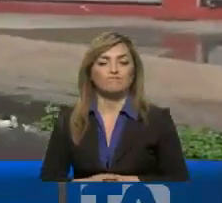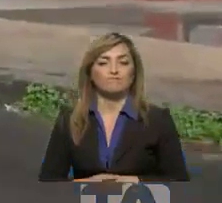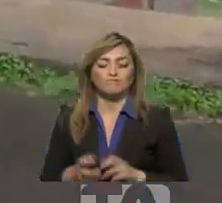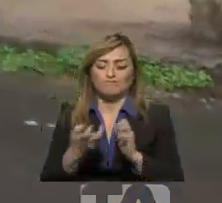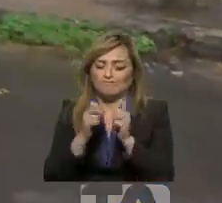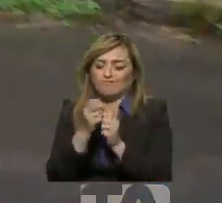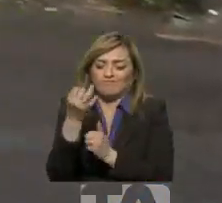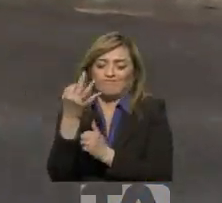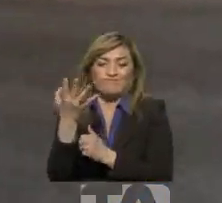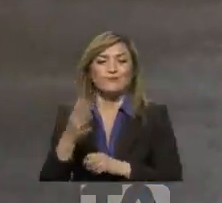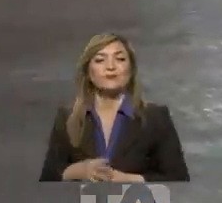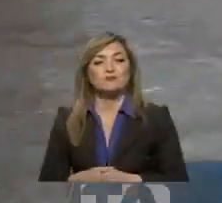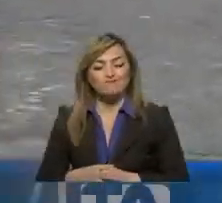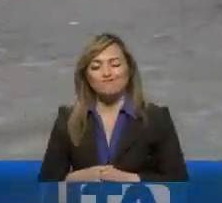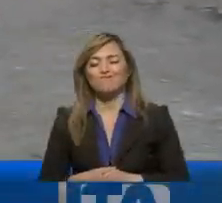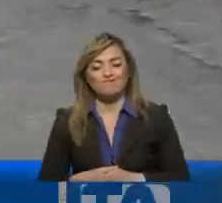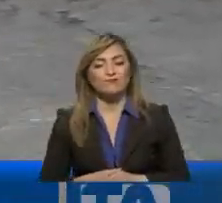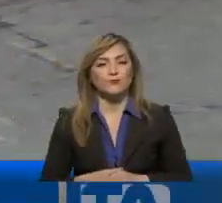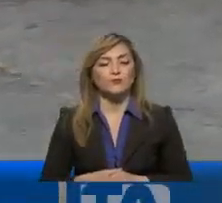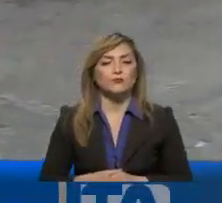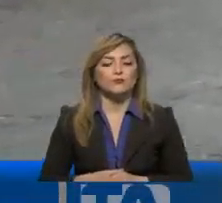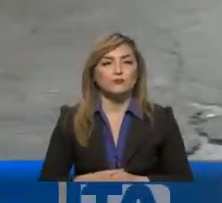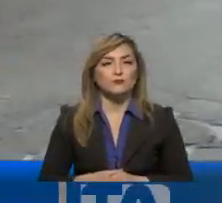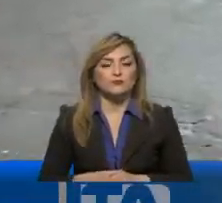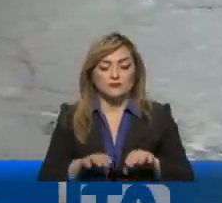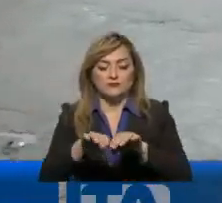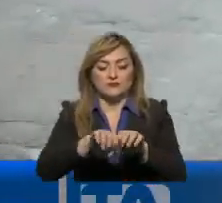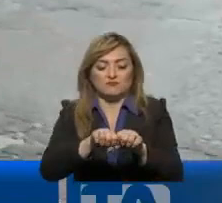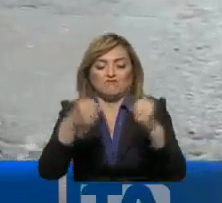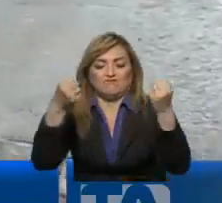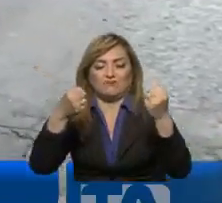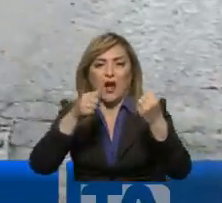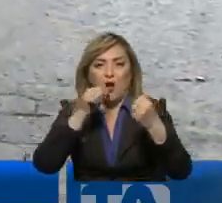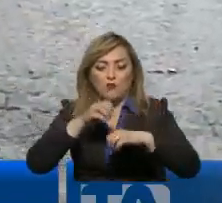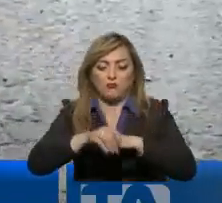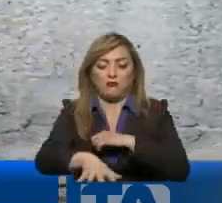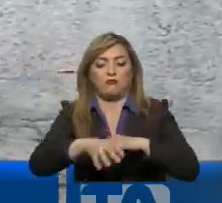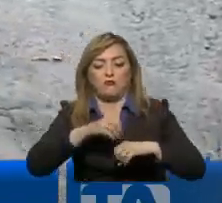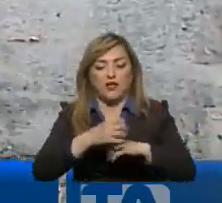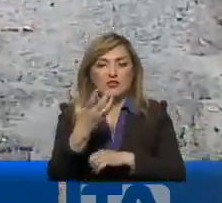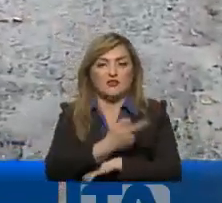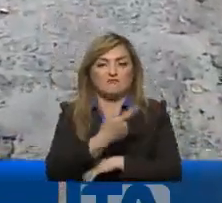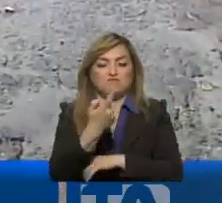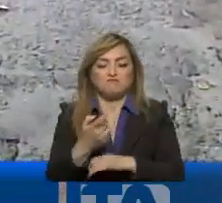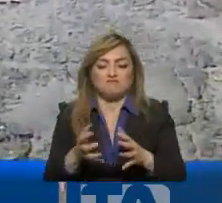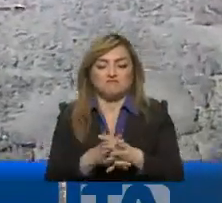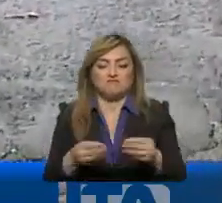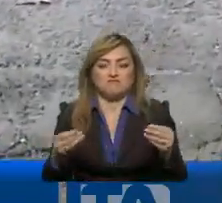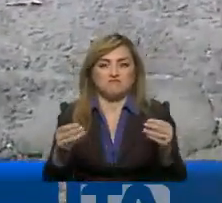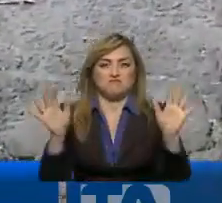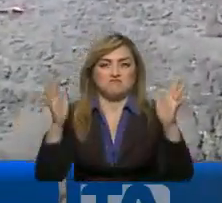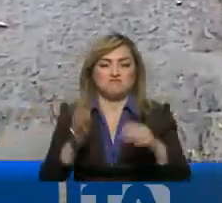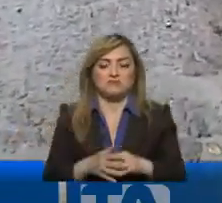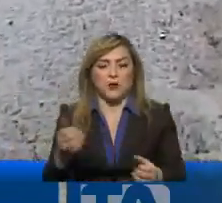muchos problemas. Tenemos muchos problemas. Se rompen las tuberías, el agua está yéndose 15 días y